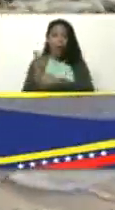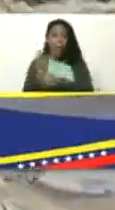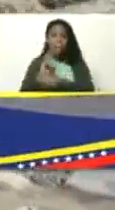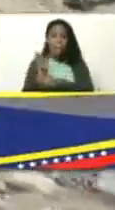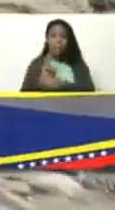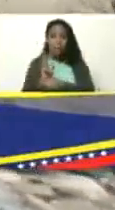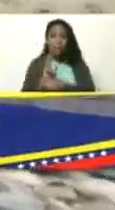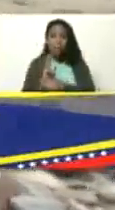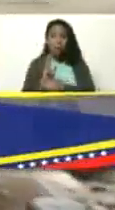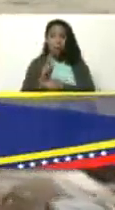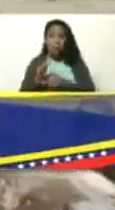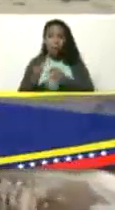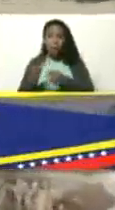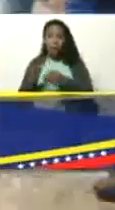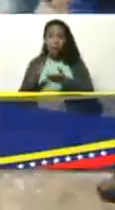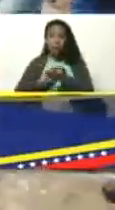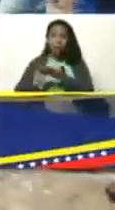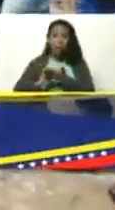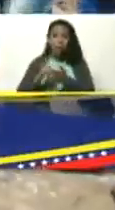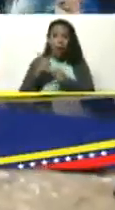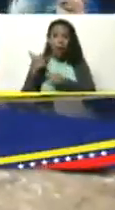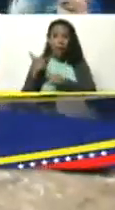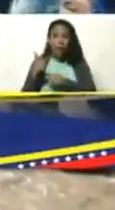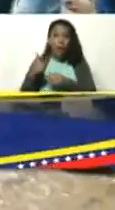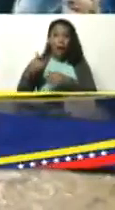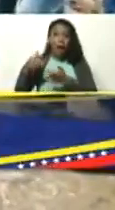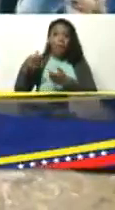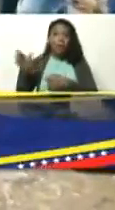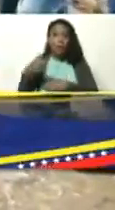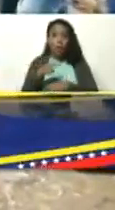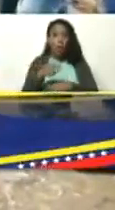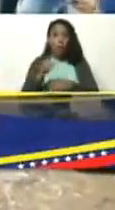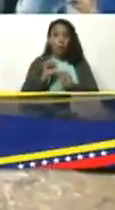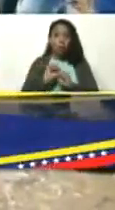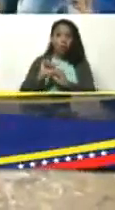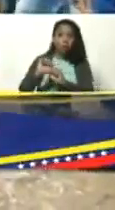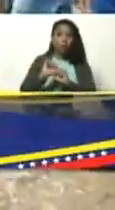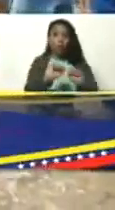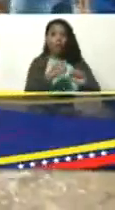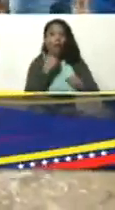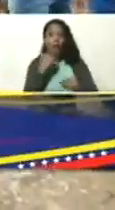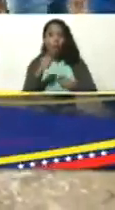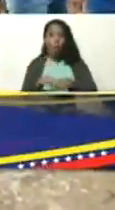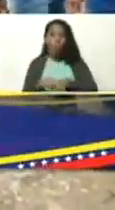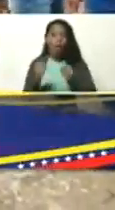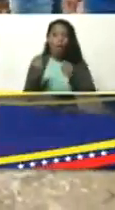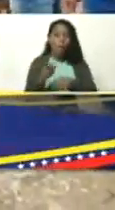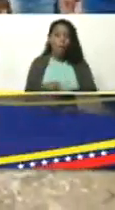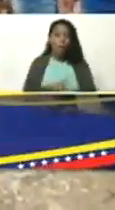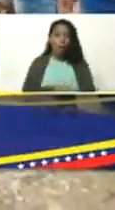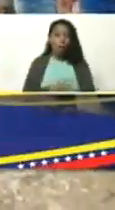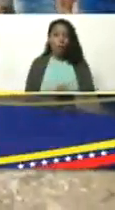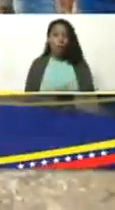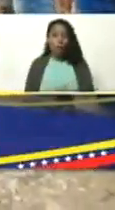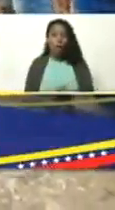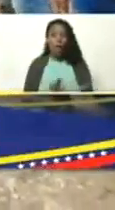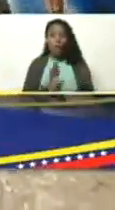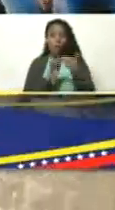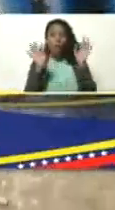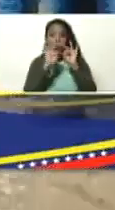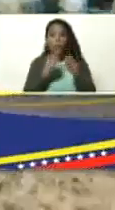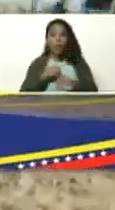la canalización de este río y evitar daños mayores. De igual forma, señor presidente, hemos